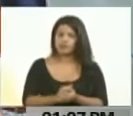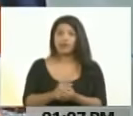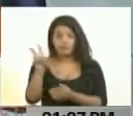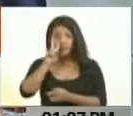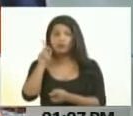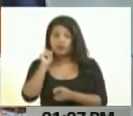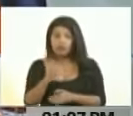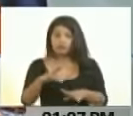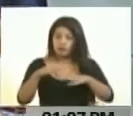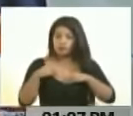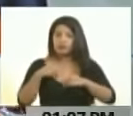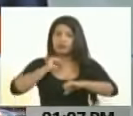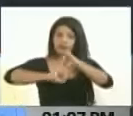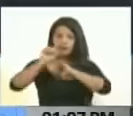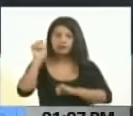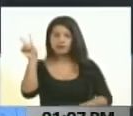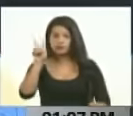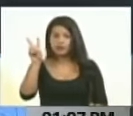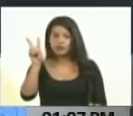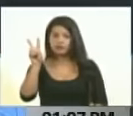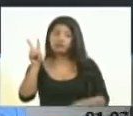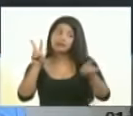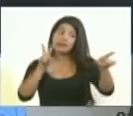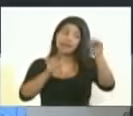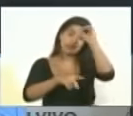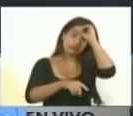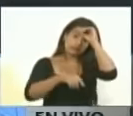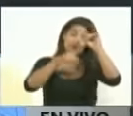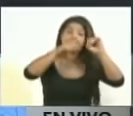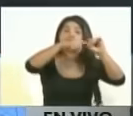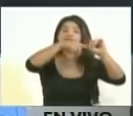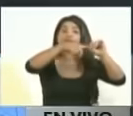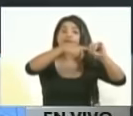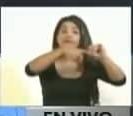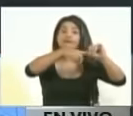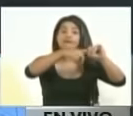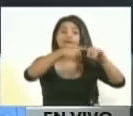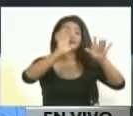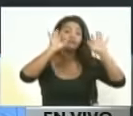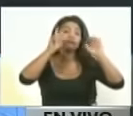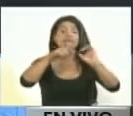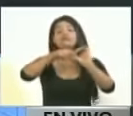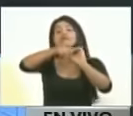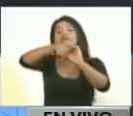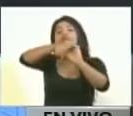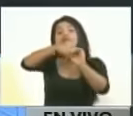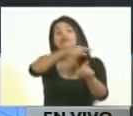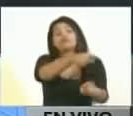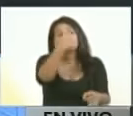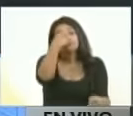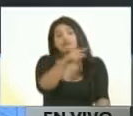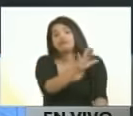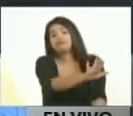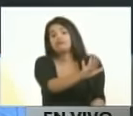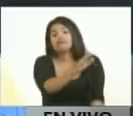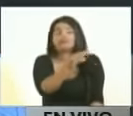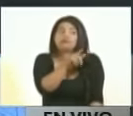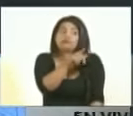Venezuela. Bueno, pero la ignorancia es de él. No es, yo no puedo ejercer nada al respecto. Él es dueño de su propia